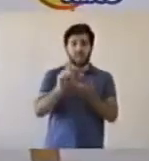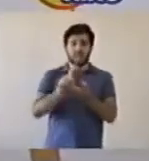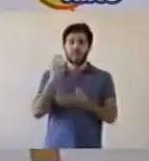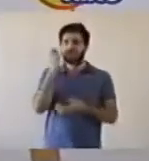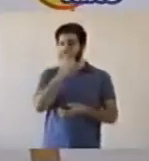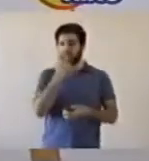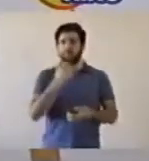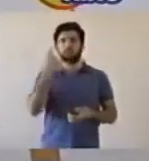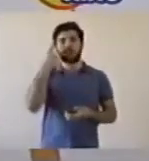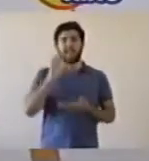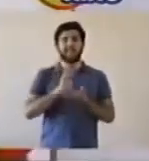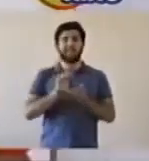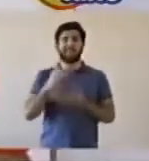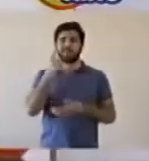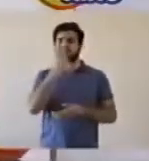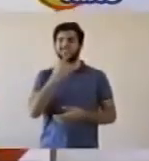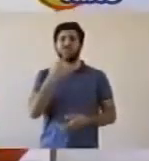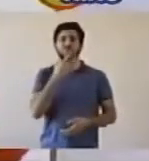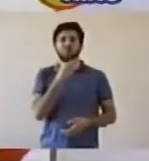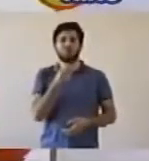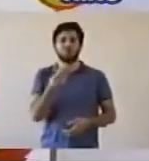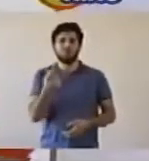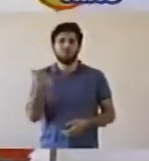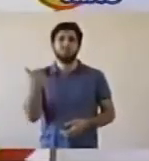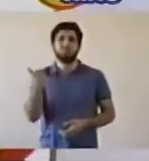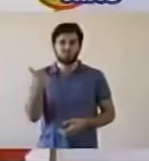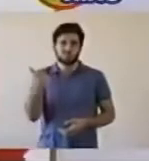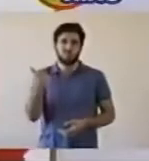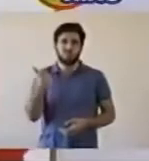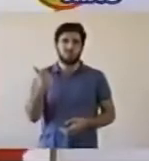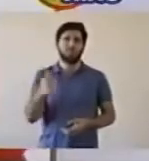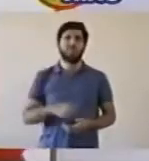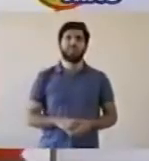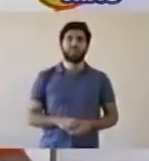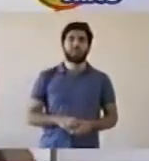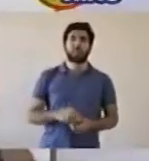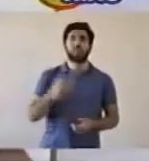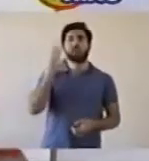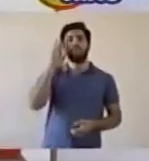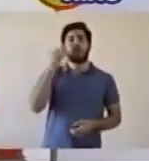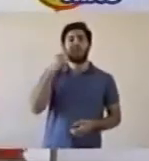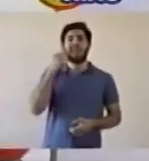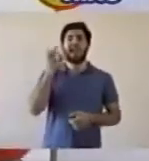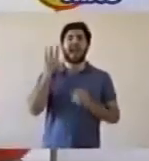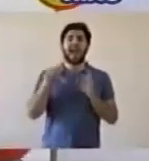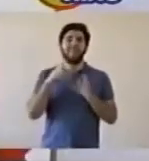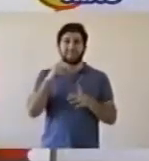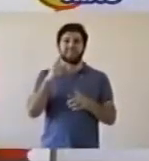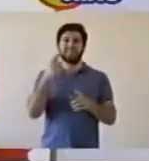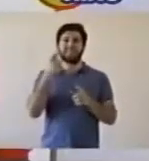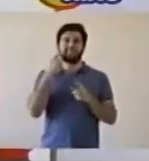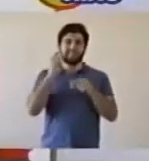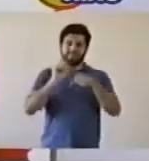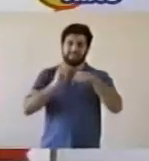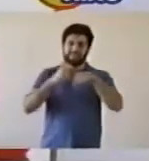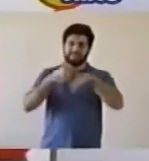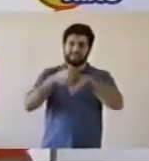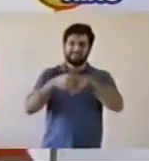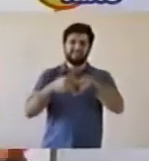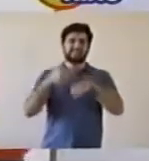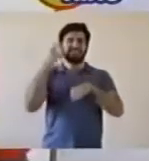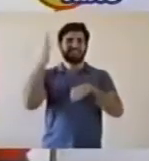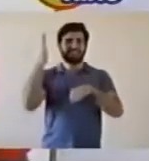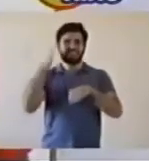la formación de placa bacteriana, que como su nombre lo dice, es un conjunto de bacterias que perjudican encías, forman caries